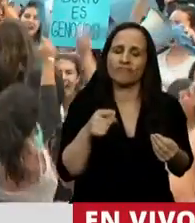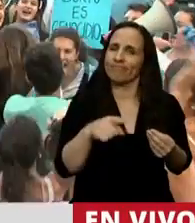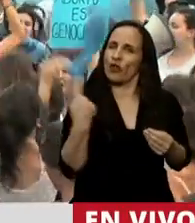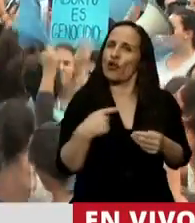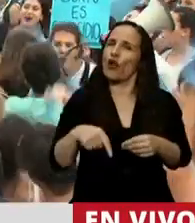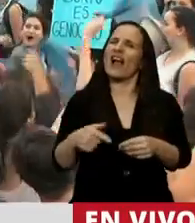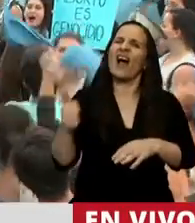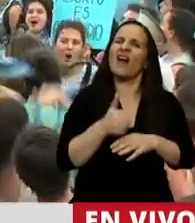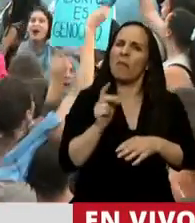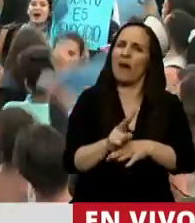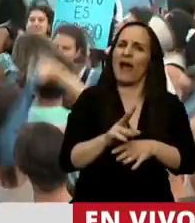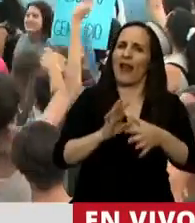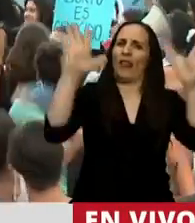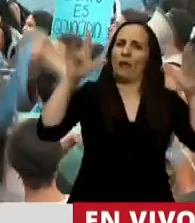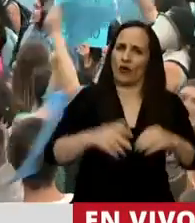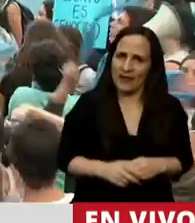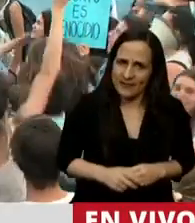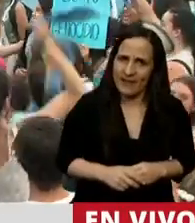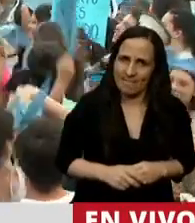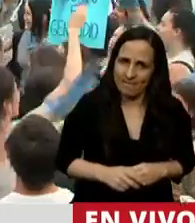las espaldas de este Congreso.